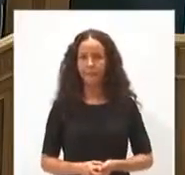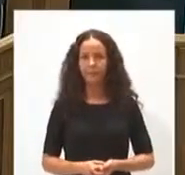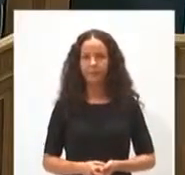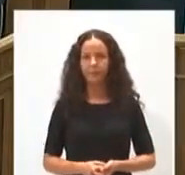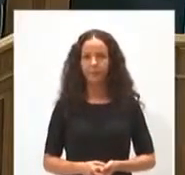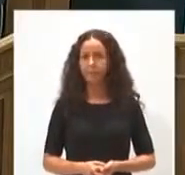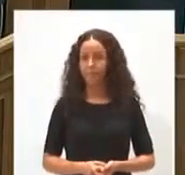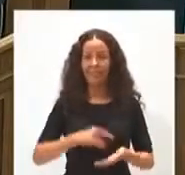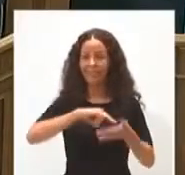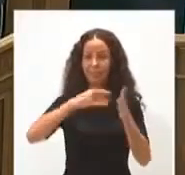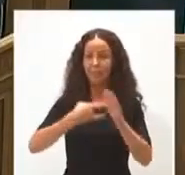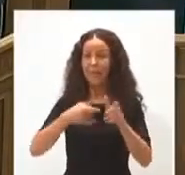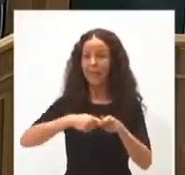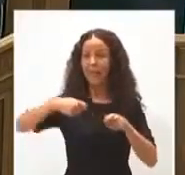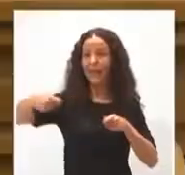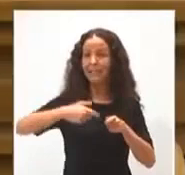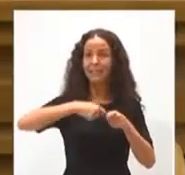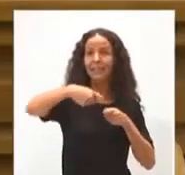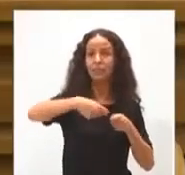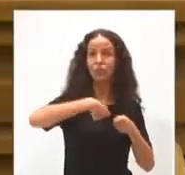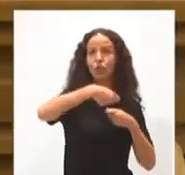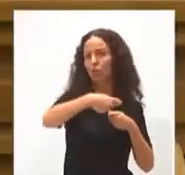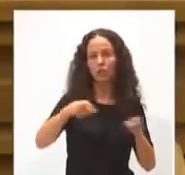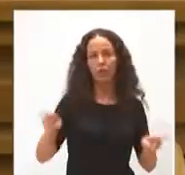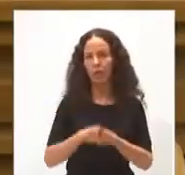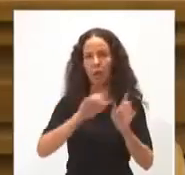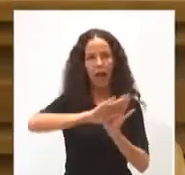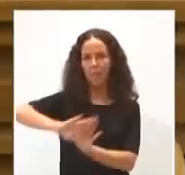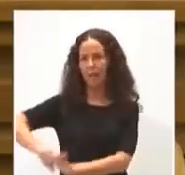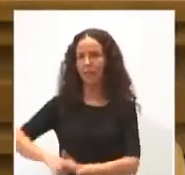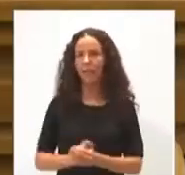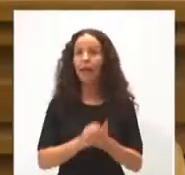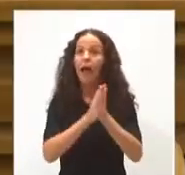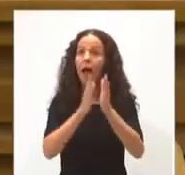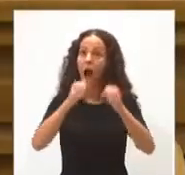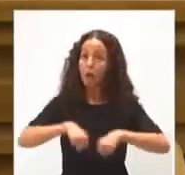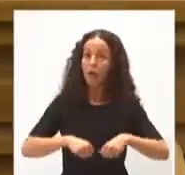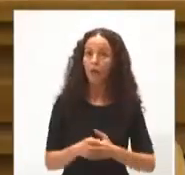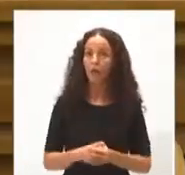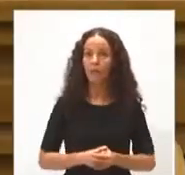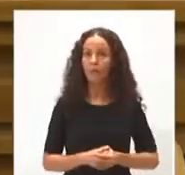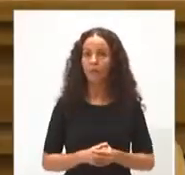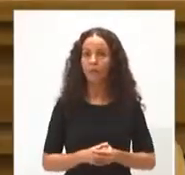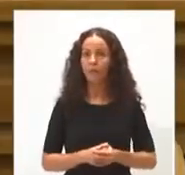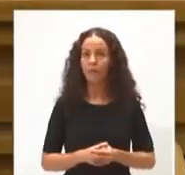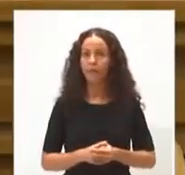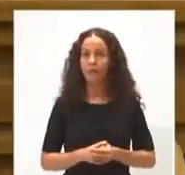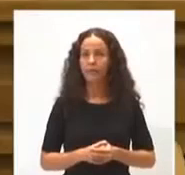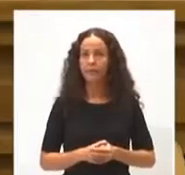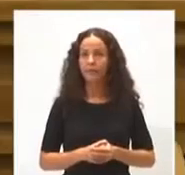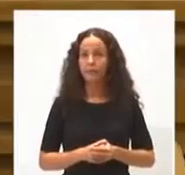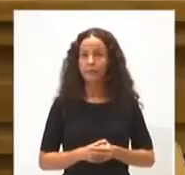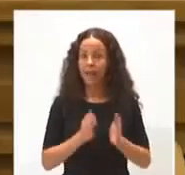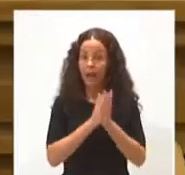al margen de los planes de al margen de los planes de extensión el acuerdo por ir a otro terreno de la educación